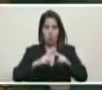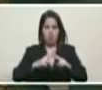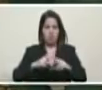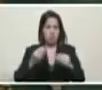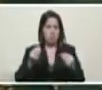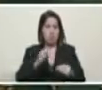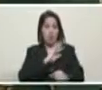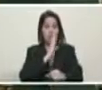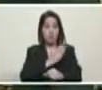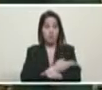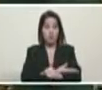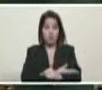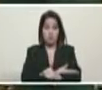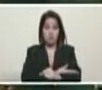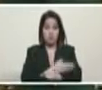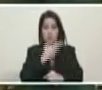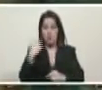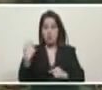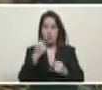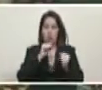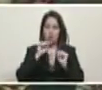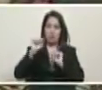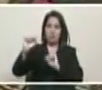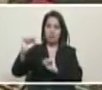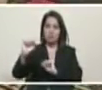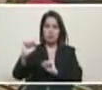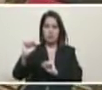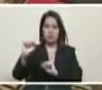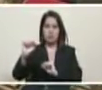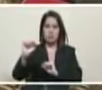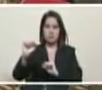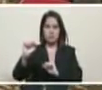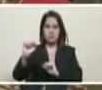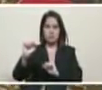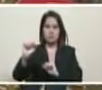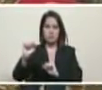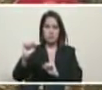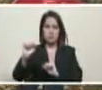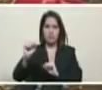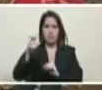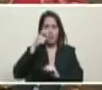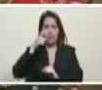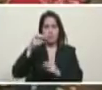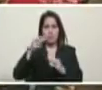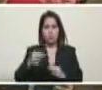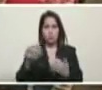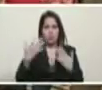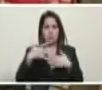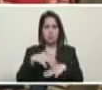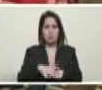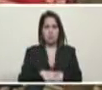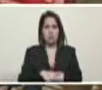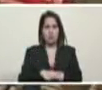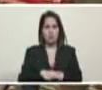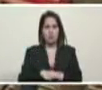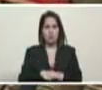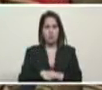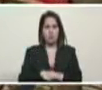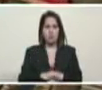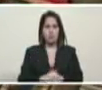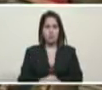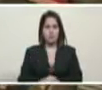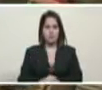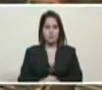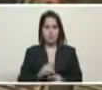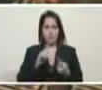fortalecer lo que es la defensa en el marco de la seguridad integral de la nación. Ciudadano